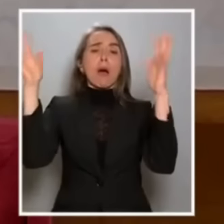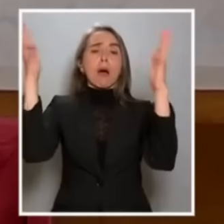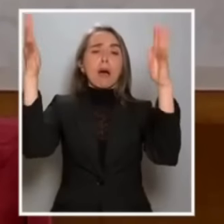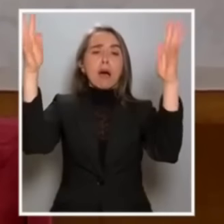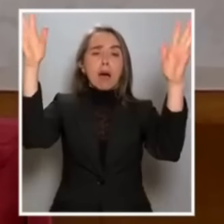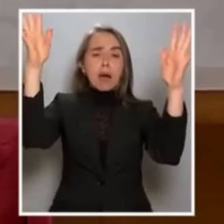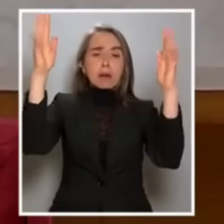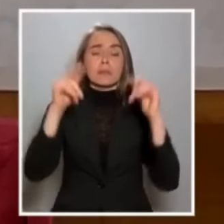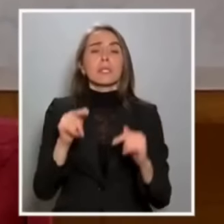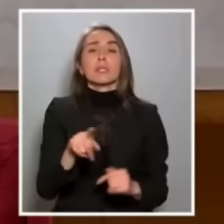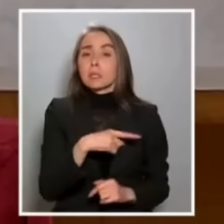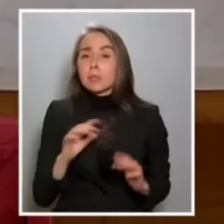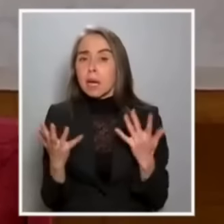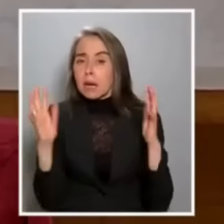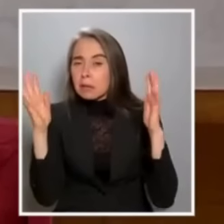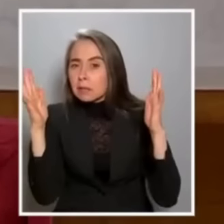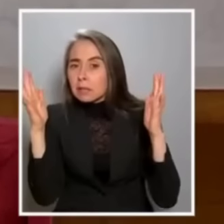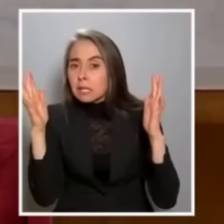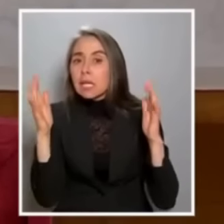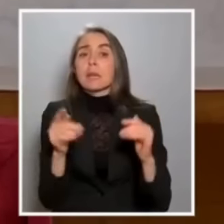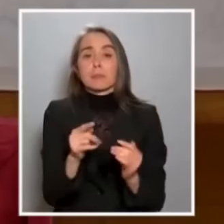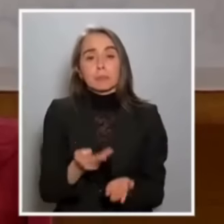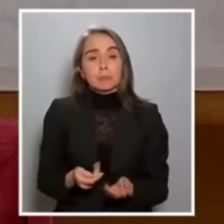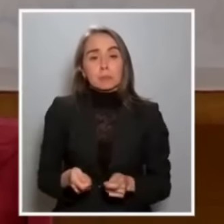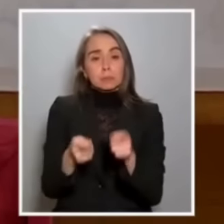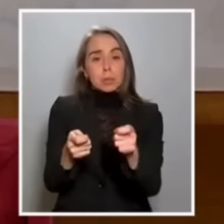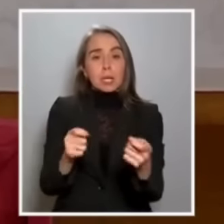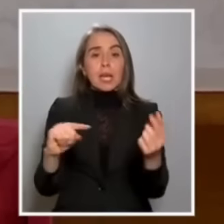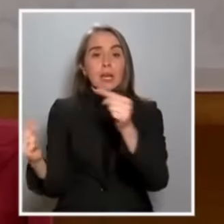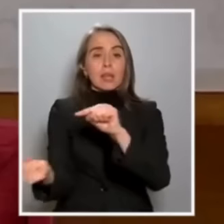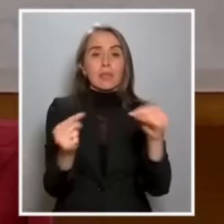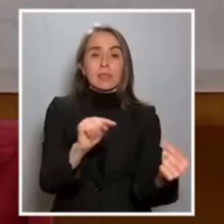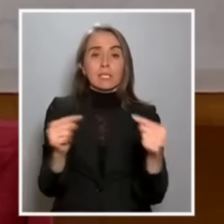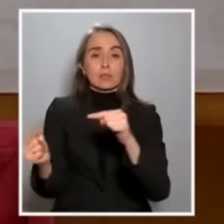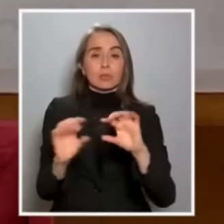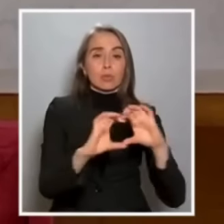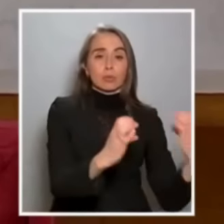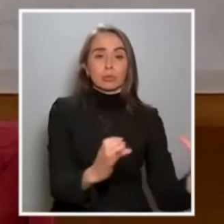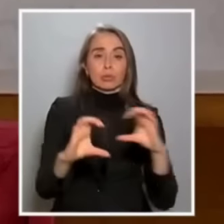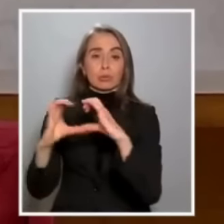que someteremos a la discusión correspondiente